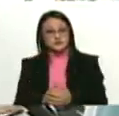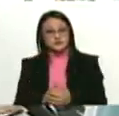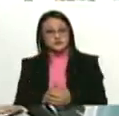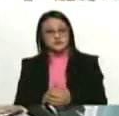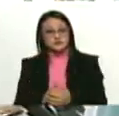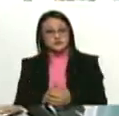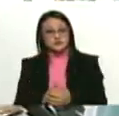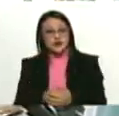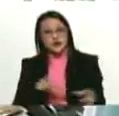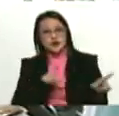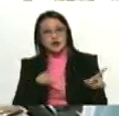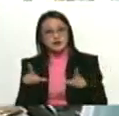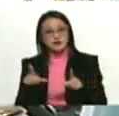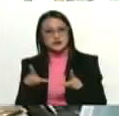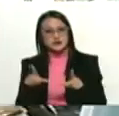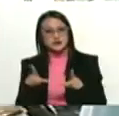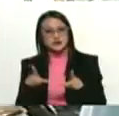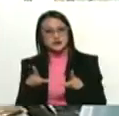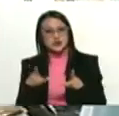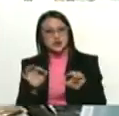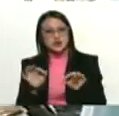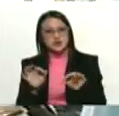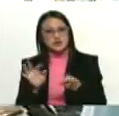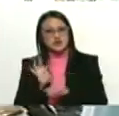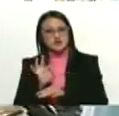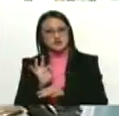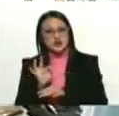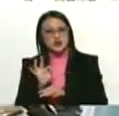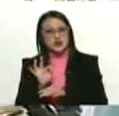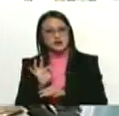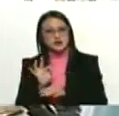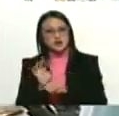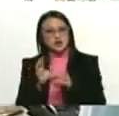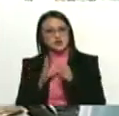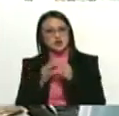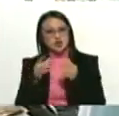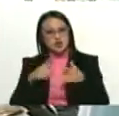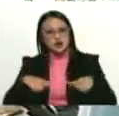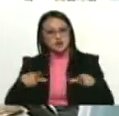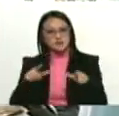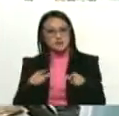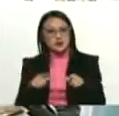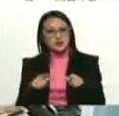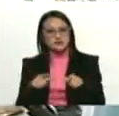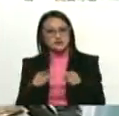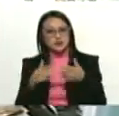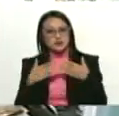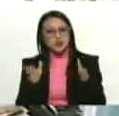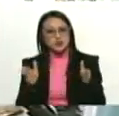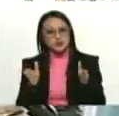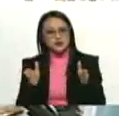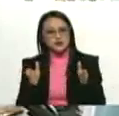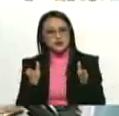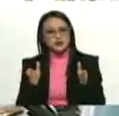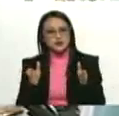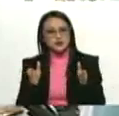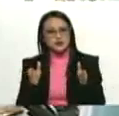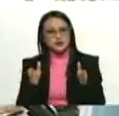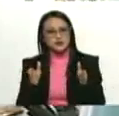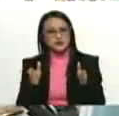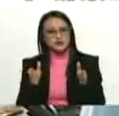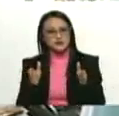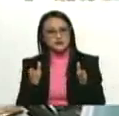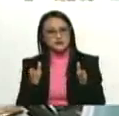hemos logrado, a través de los funcionarios dispuestos en todos los espacios público, repito,